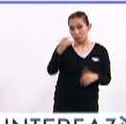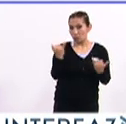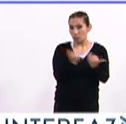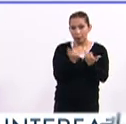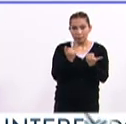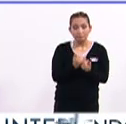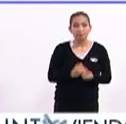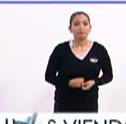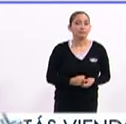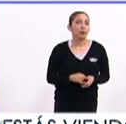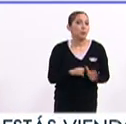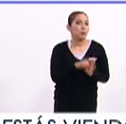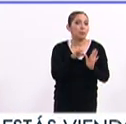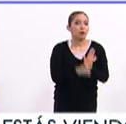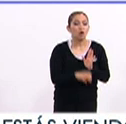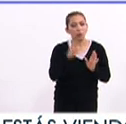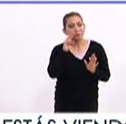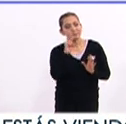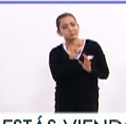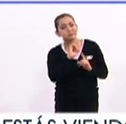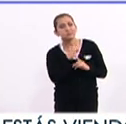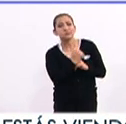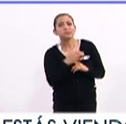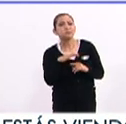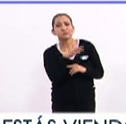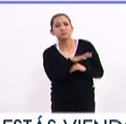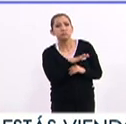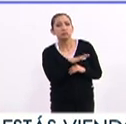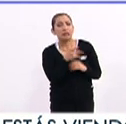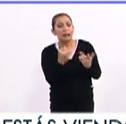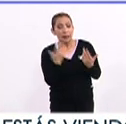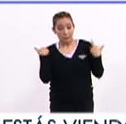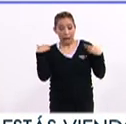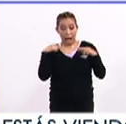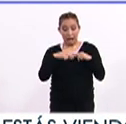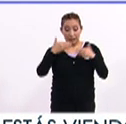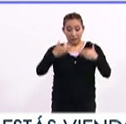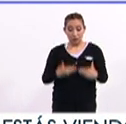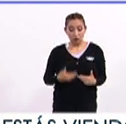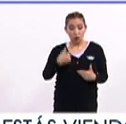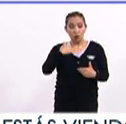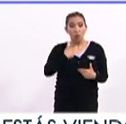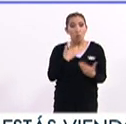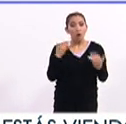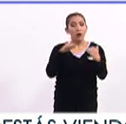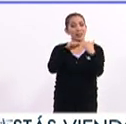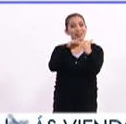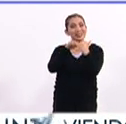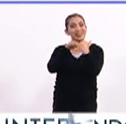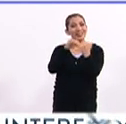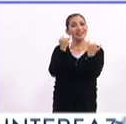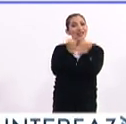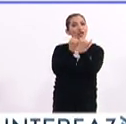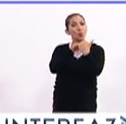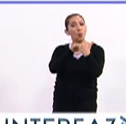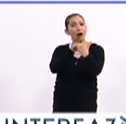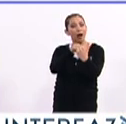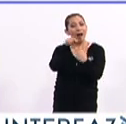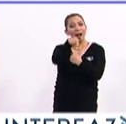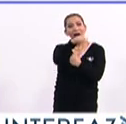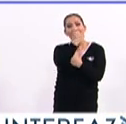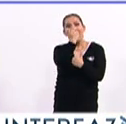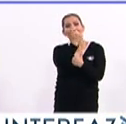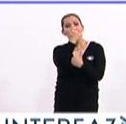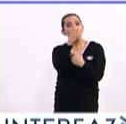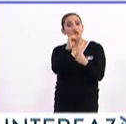México, con la situación de estar el docente como un igual, como una persona